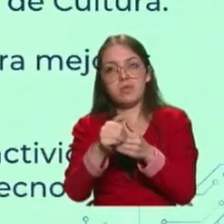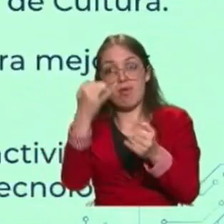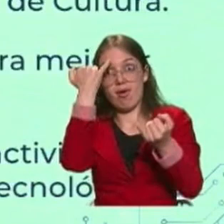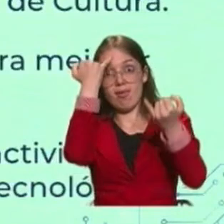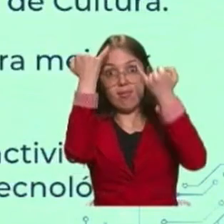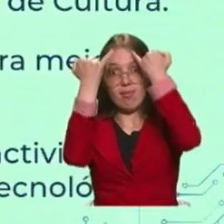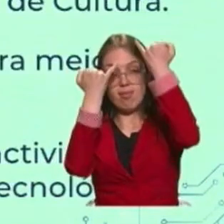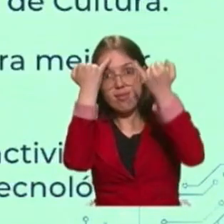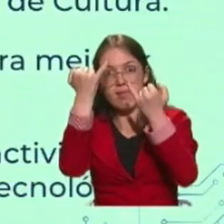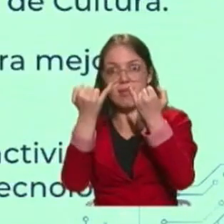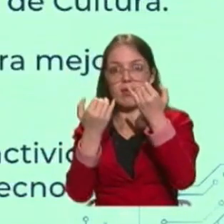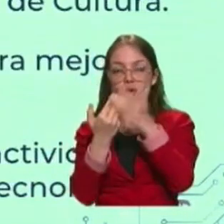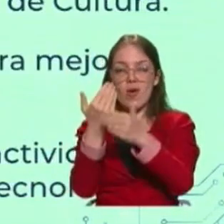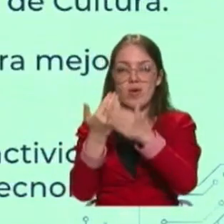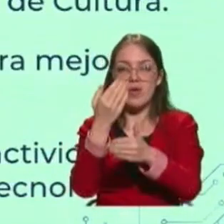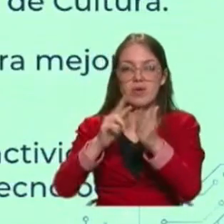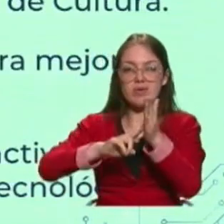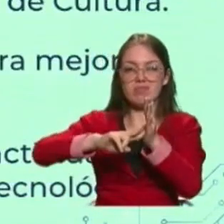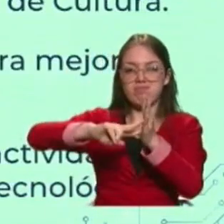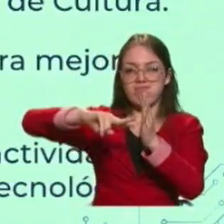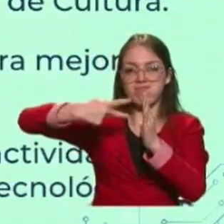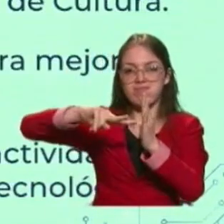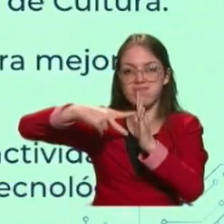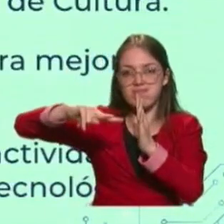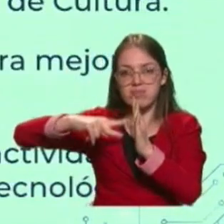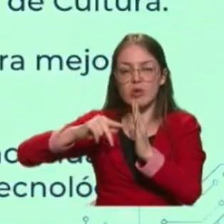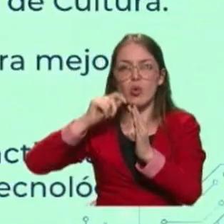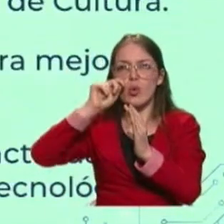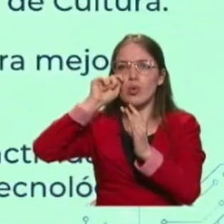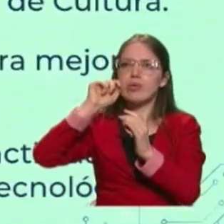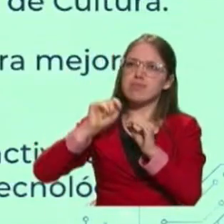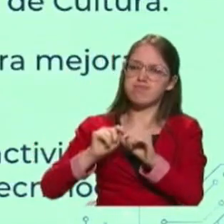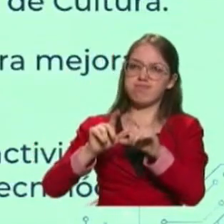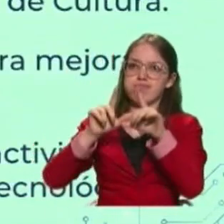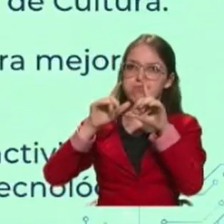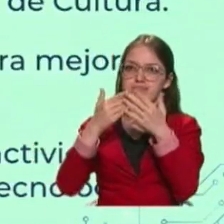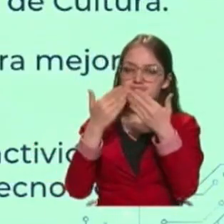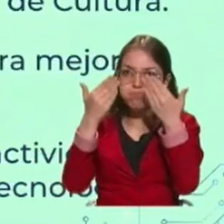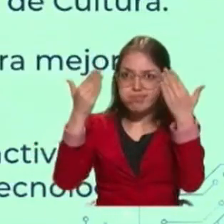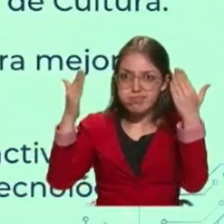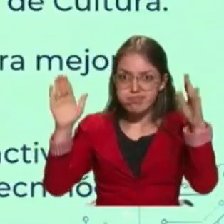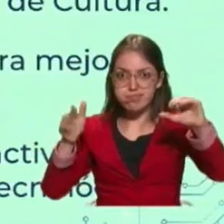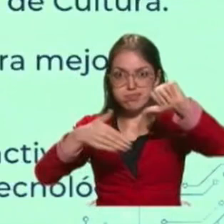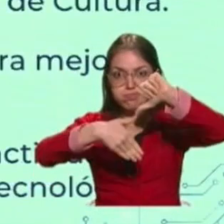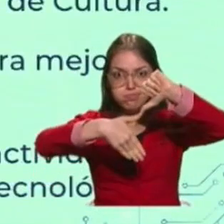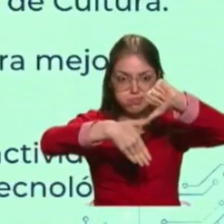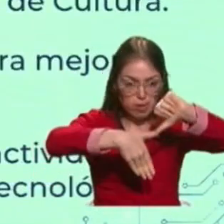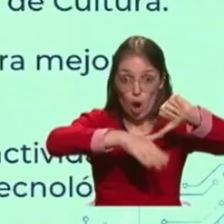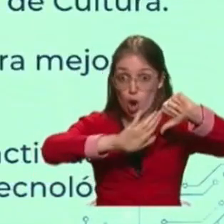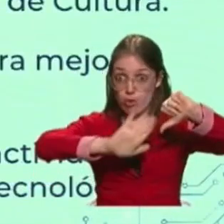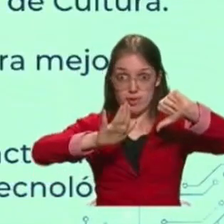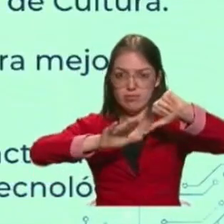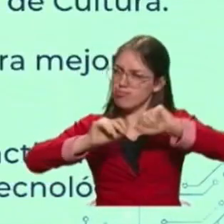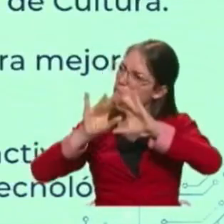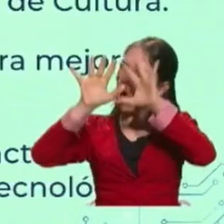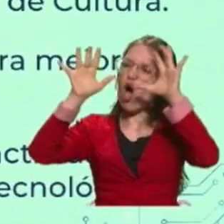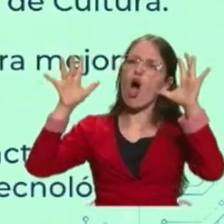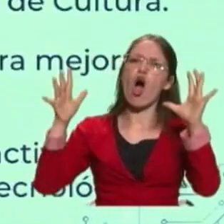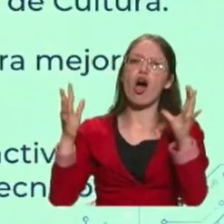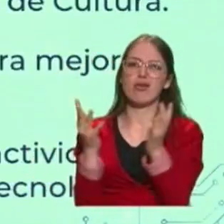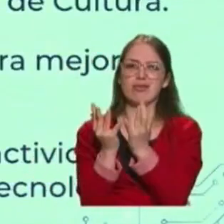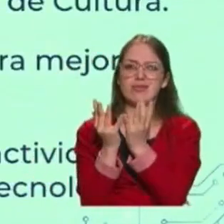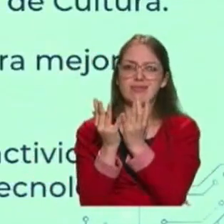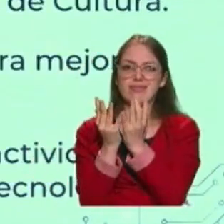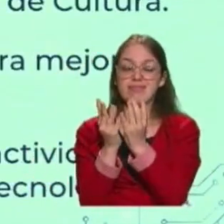tecnología que se permita abrir una ventana no solamente a suramérica sino al mundo entero fortalecimiento del sector